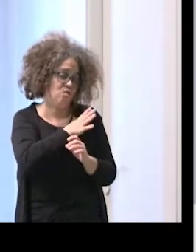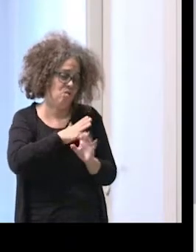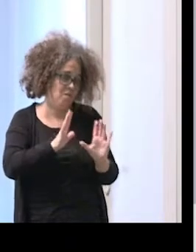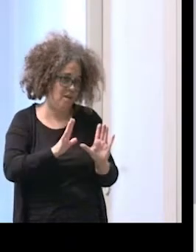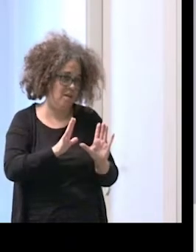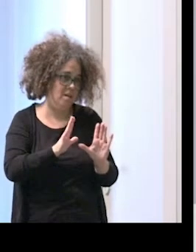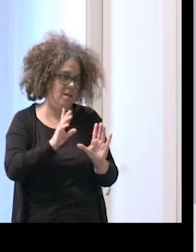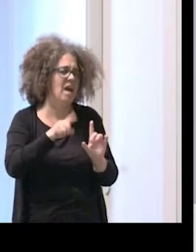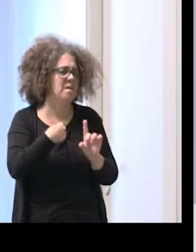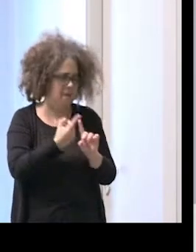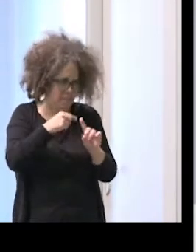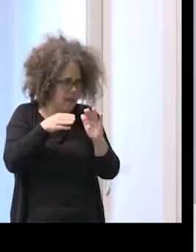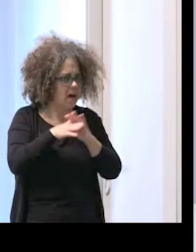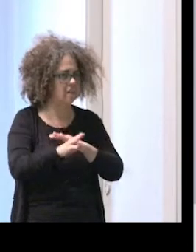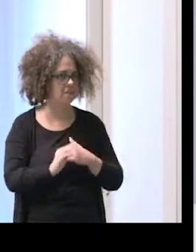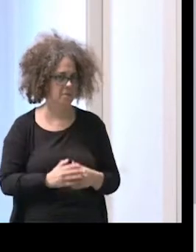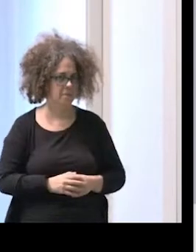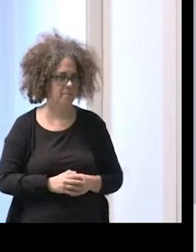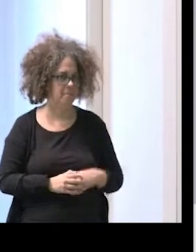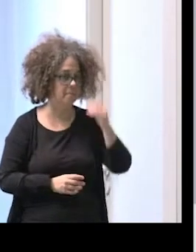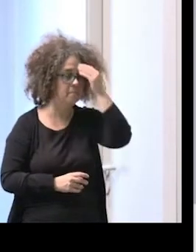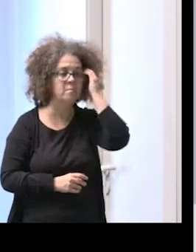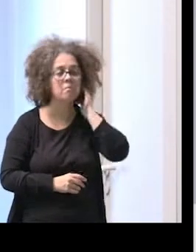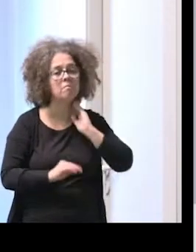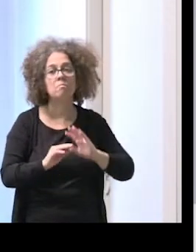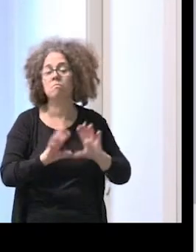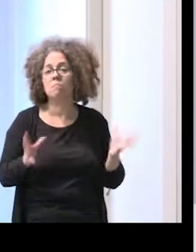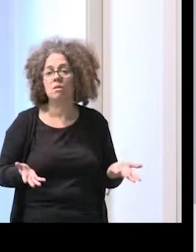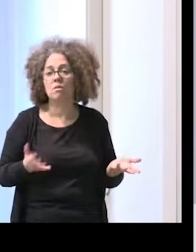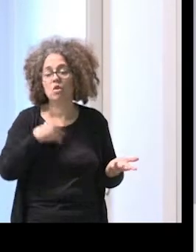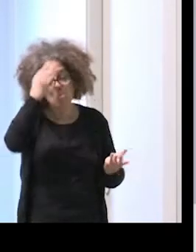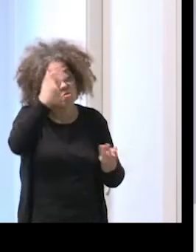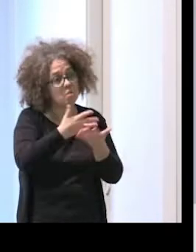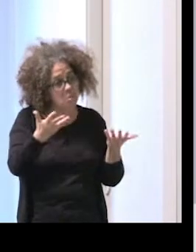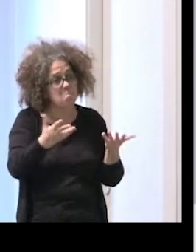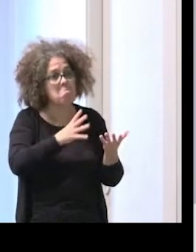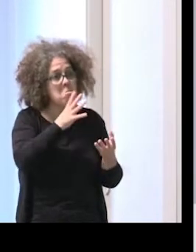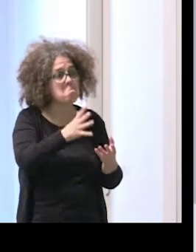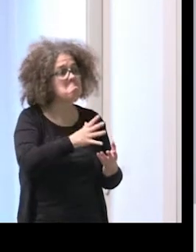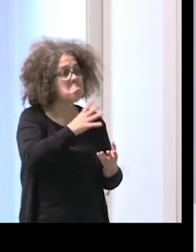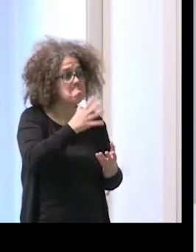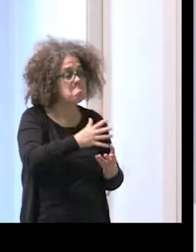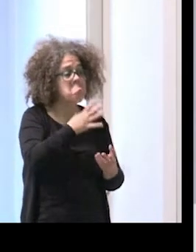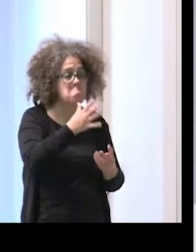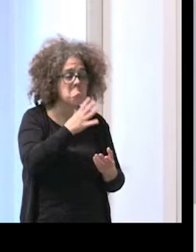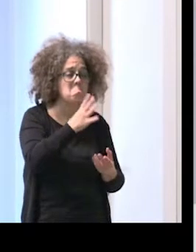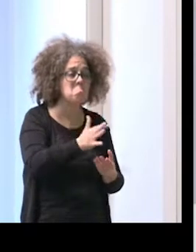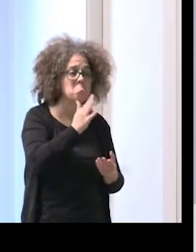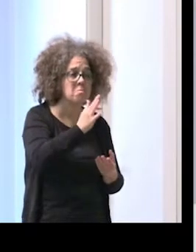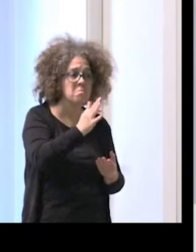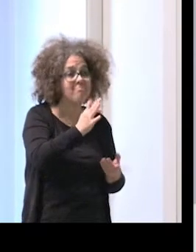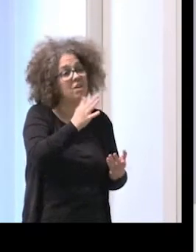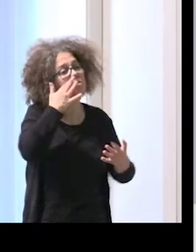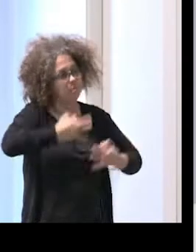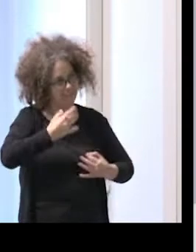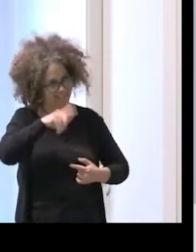accesible. Por lo tanto, creemos que tenemos muchas razones para ser optimistas, pero tenemos que ser realistas también. Esta no es una tecnología que va